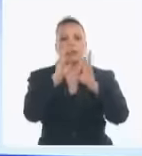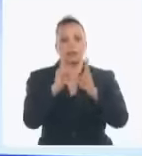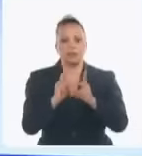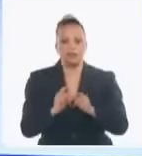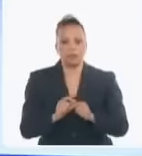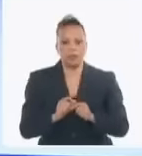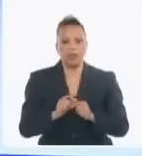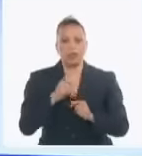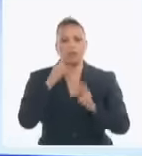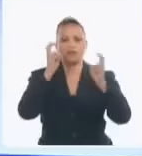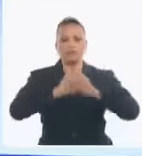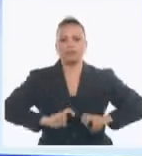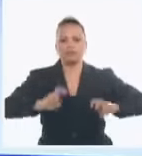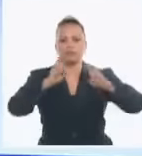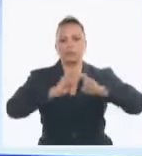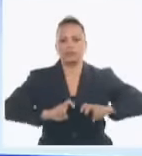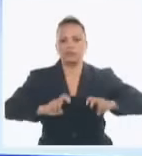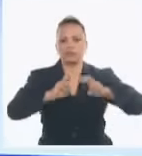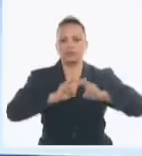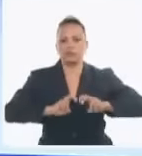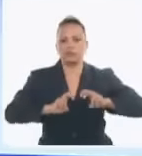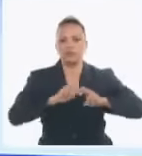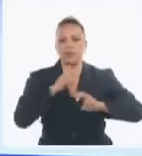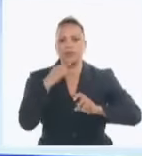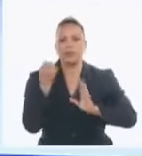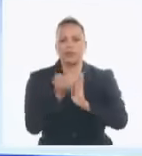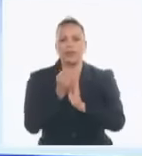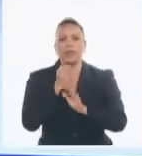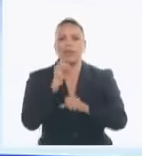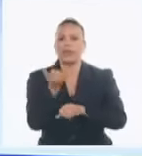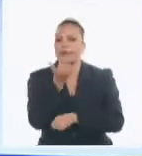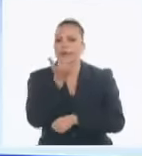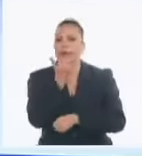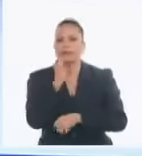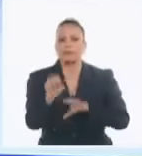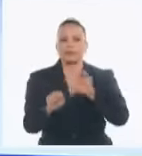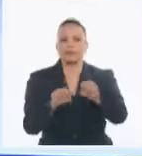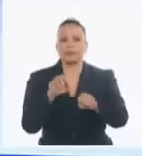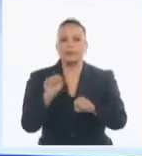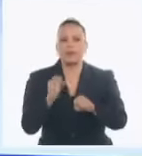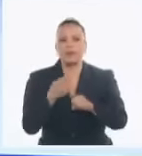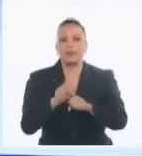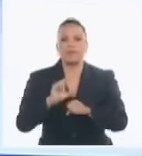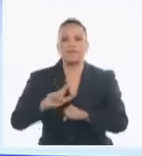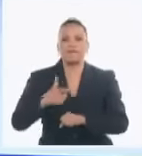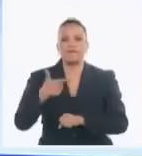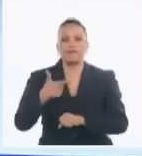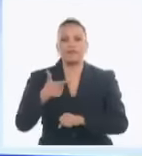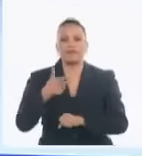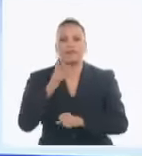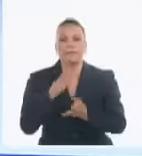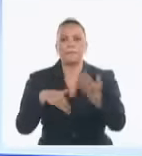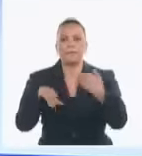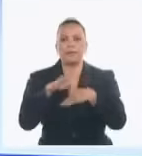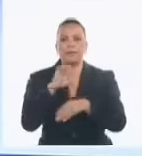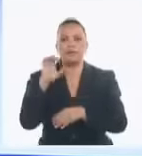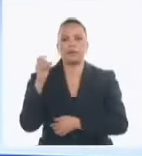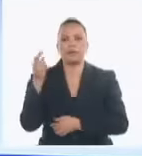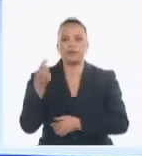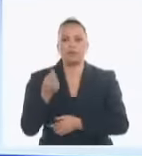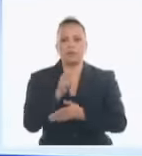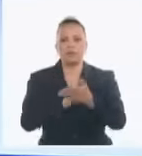rigurosa investigación se determinaron graves errores cometidos por el ex viceprimer ministro y ministro de economía y